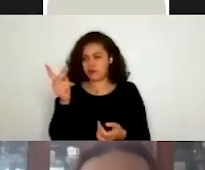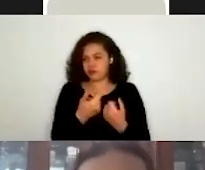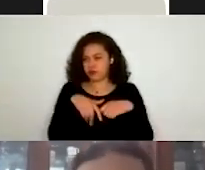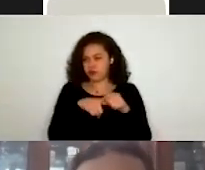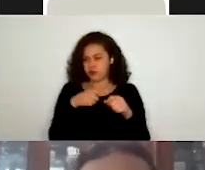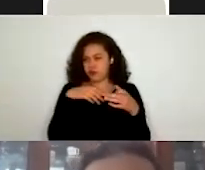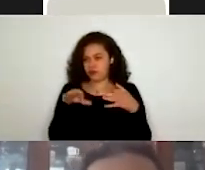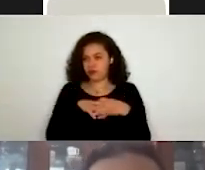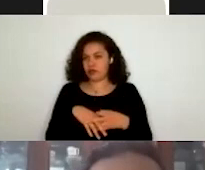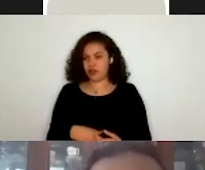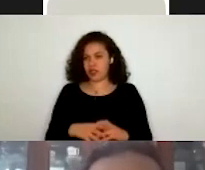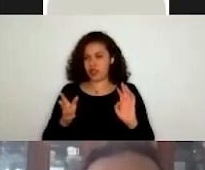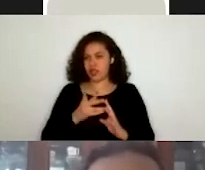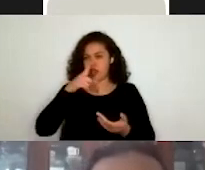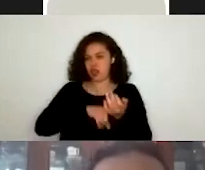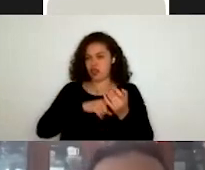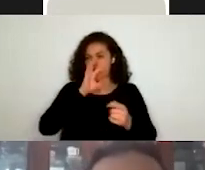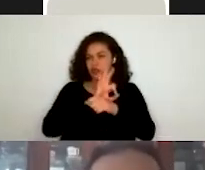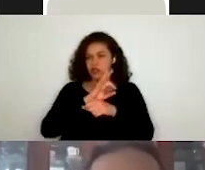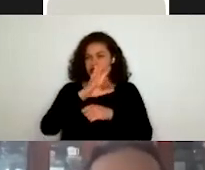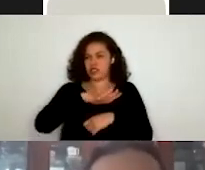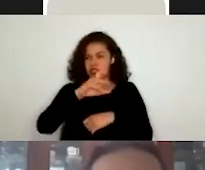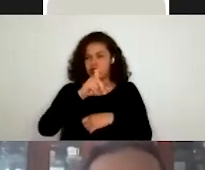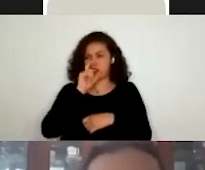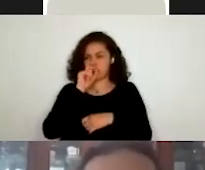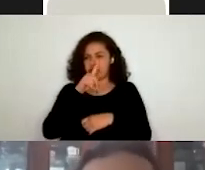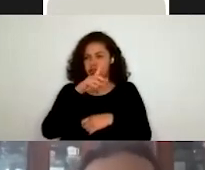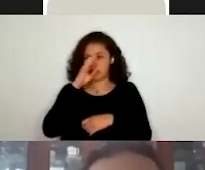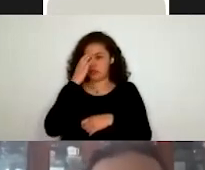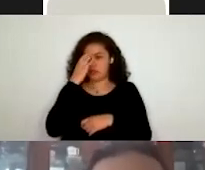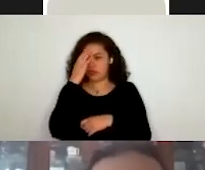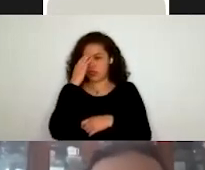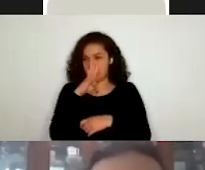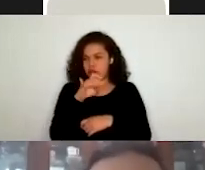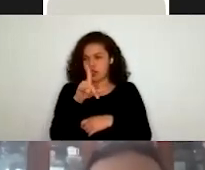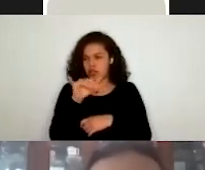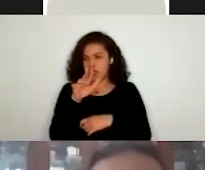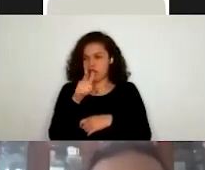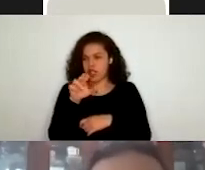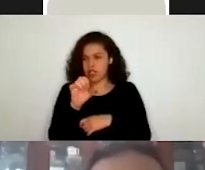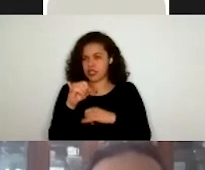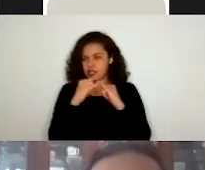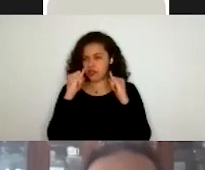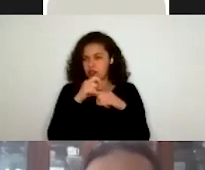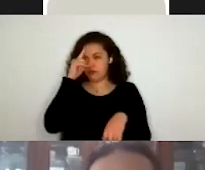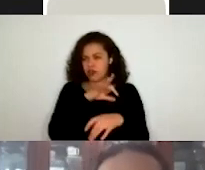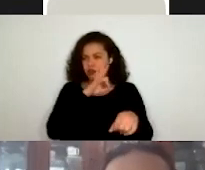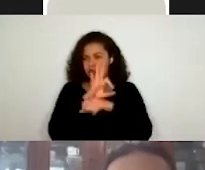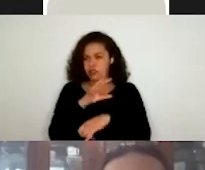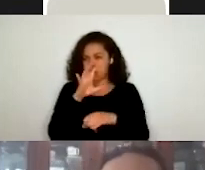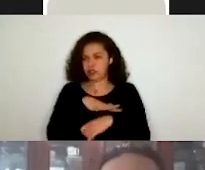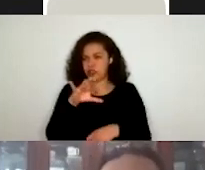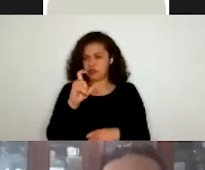El Comité Interno de Protección Civil también se le conoce como Brigadas Institucionales de Protección Civil.